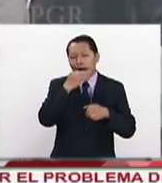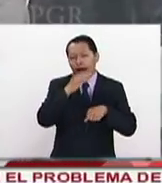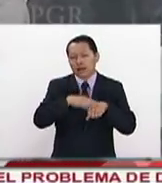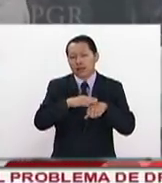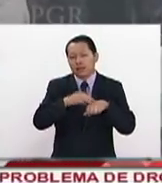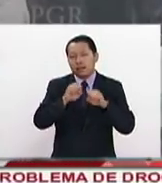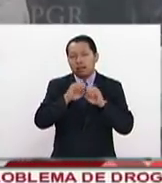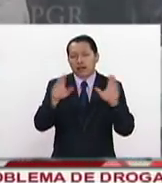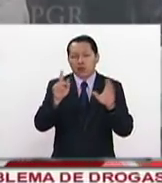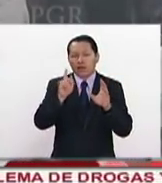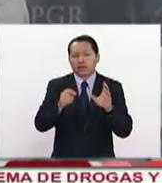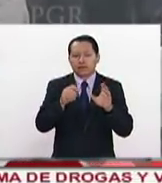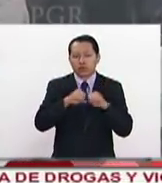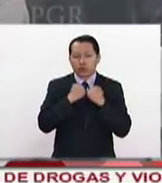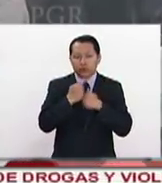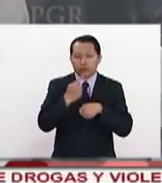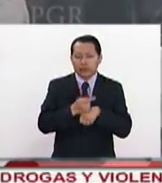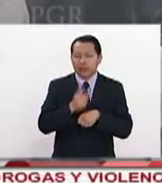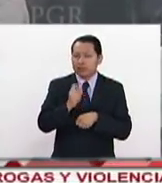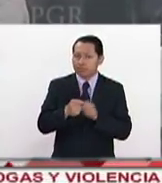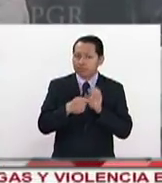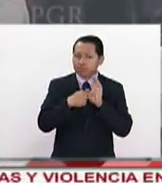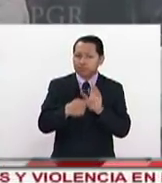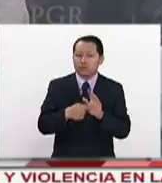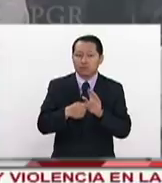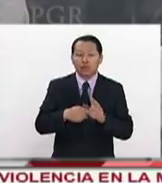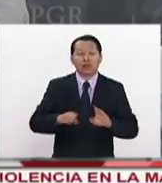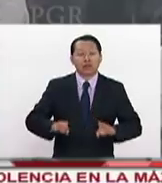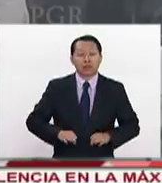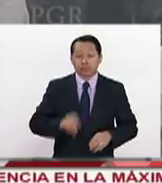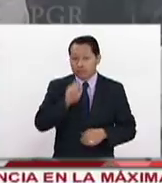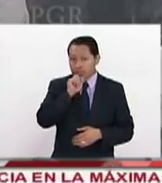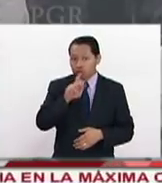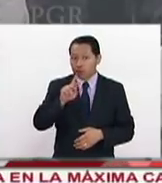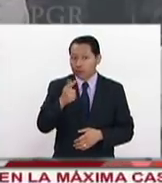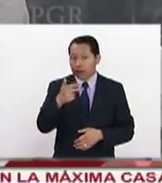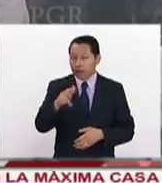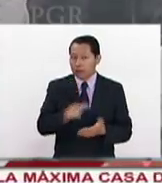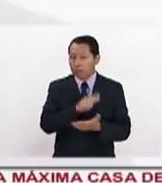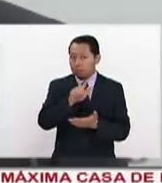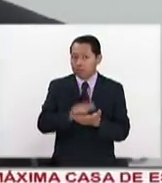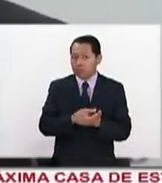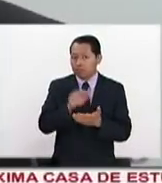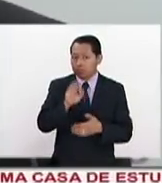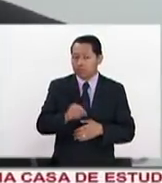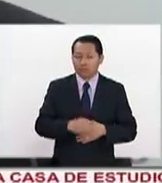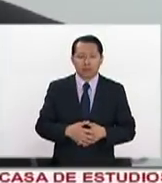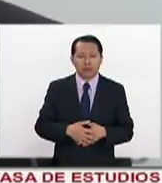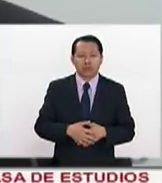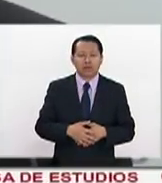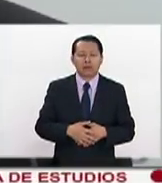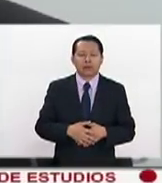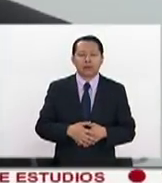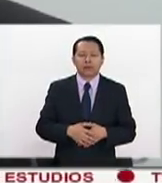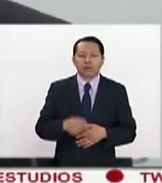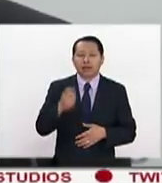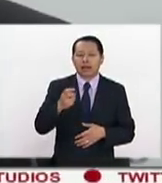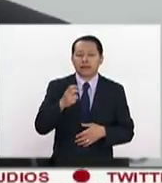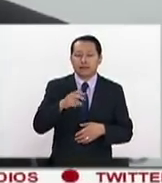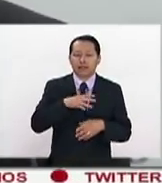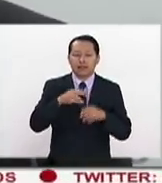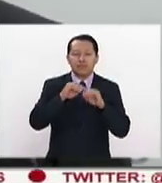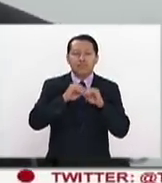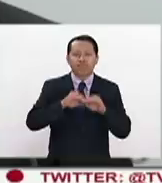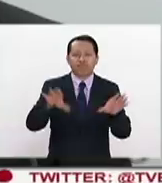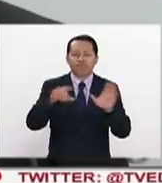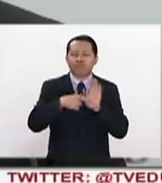aclararle a la sociedad un caso emblemático donde la conducta de la PGR fue de manera legal. Esta publicación o